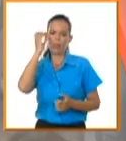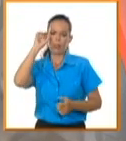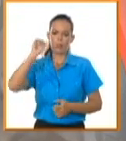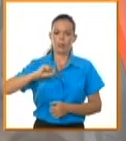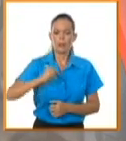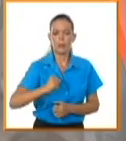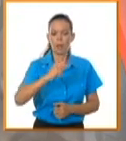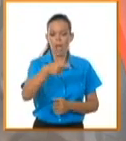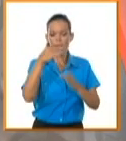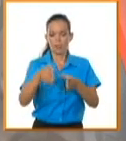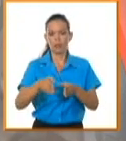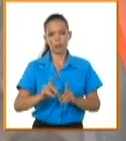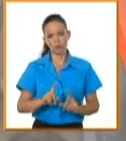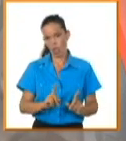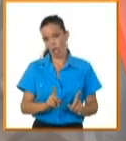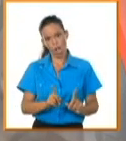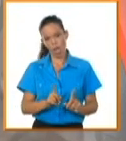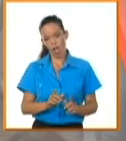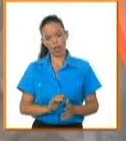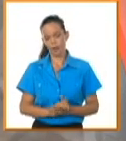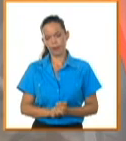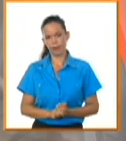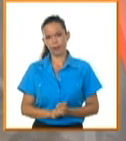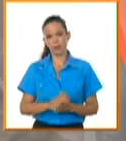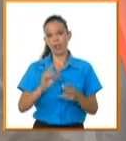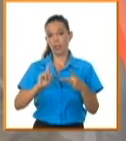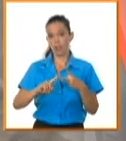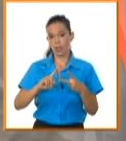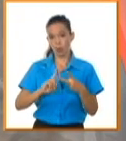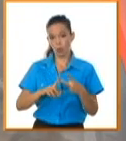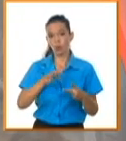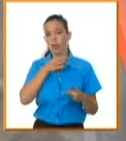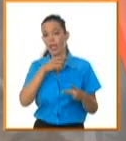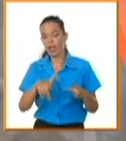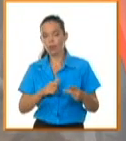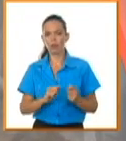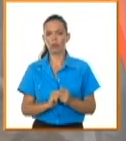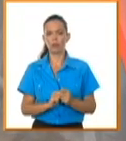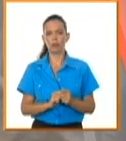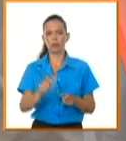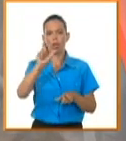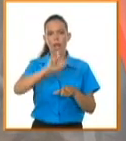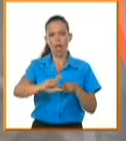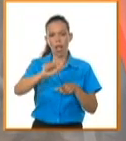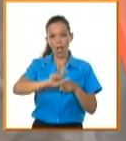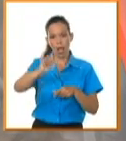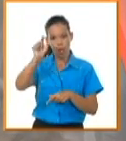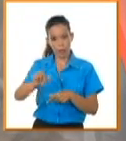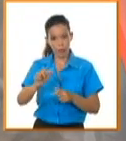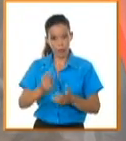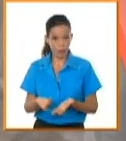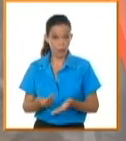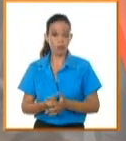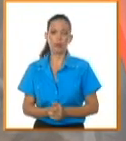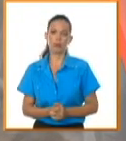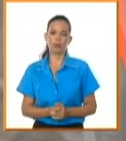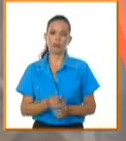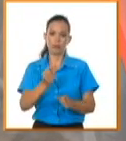que también te lo comentaba que los campesinos los campesinos para Bueno después